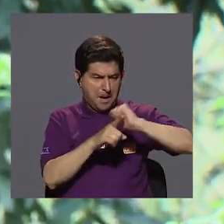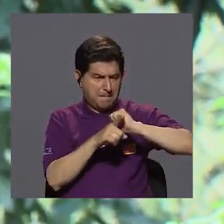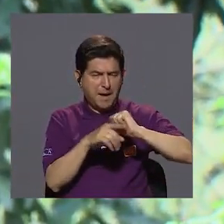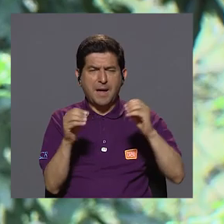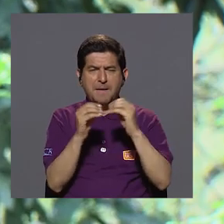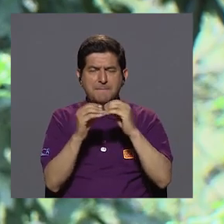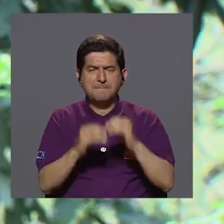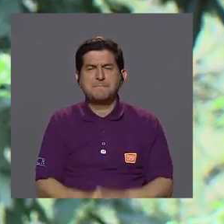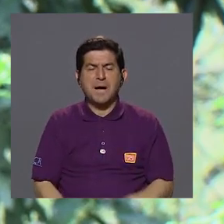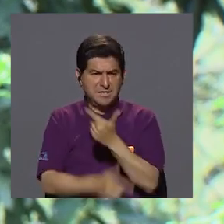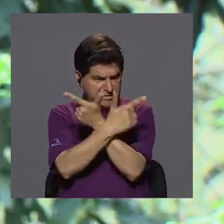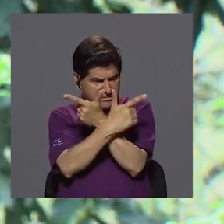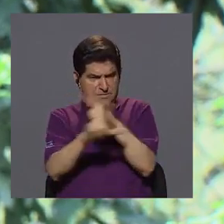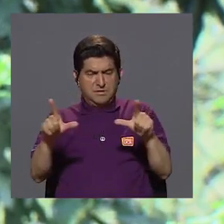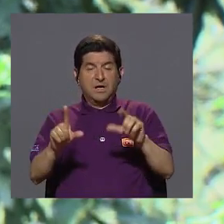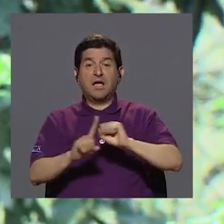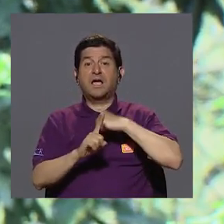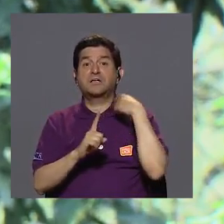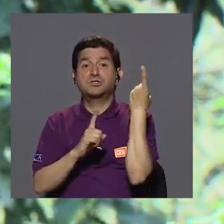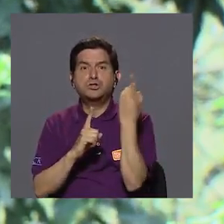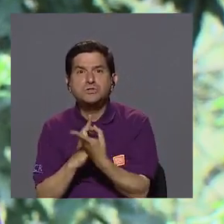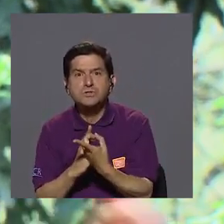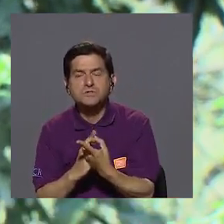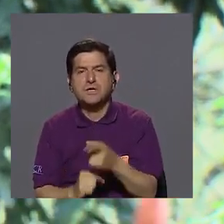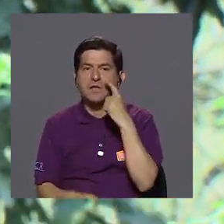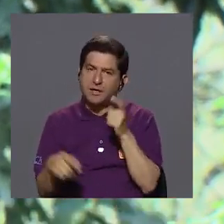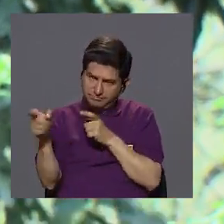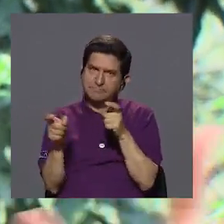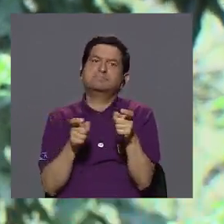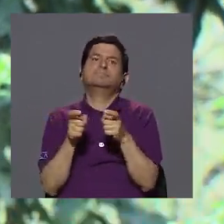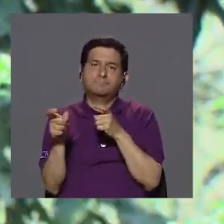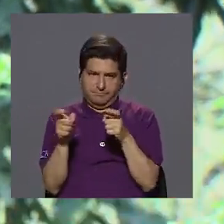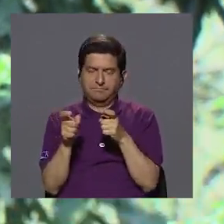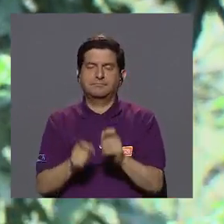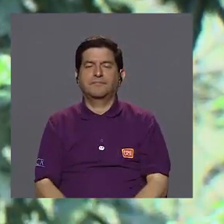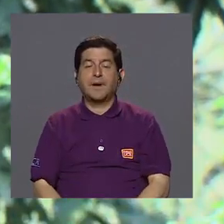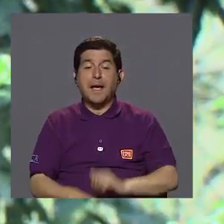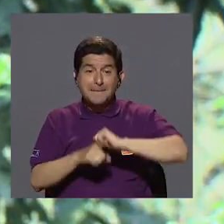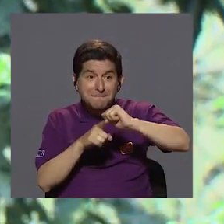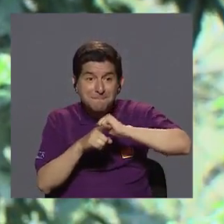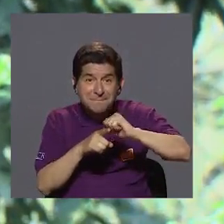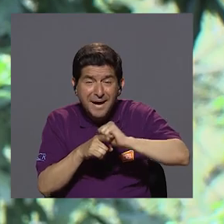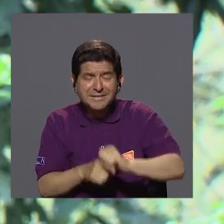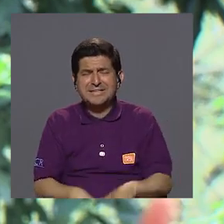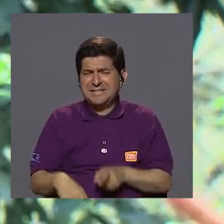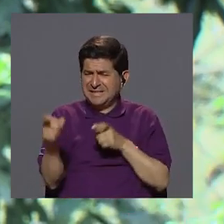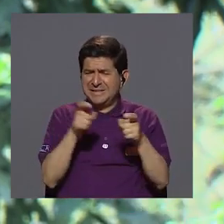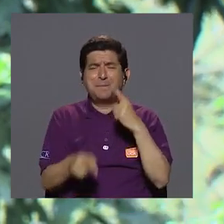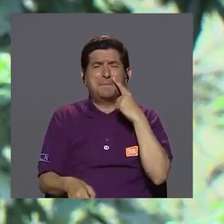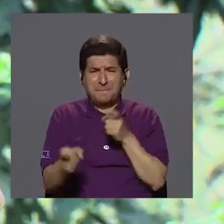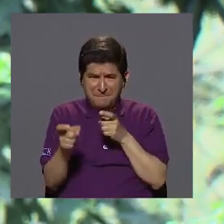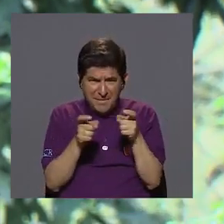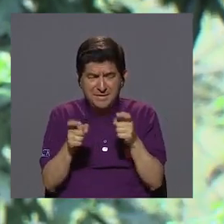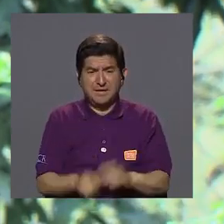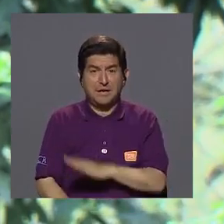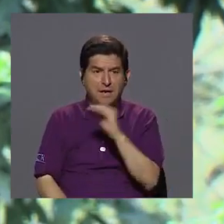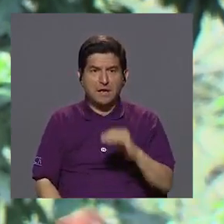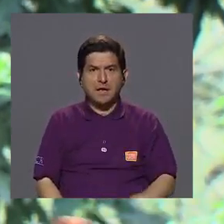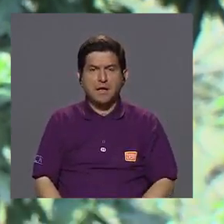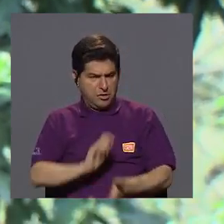consciente de llevar una práctica mucho más emancipatoria en una sociedad que es patriarcal, ¿verdad? En una práctica que ha sido dominada